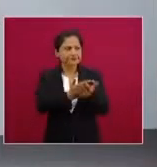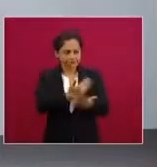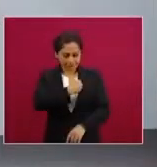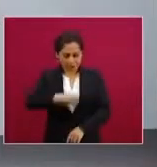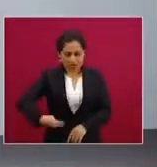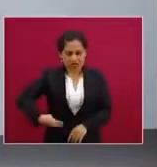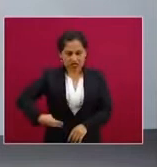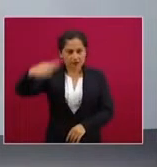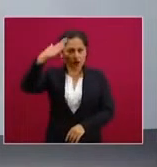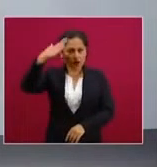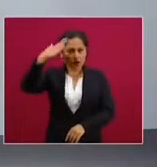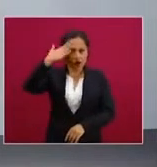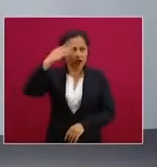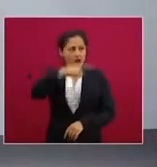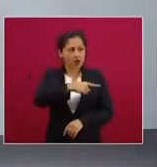Si era de rojo, de amarillo